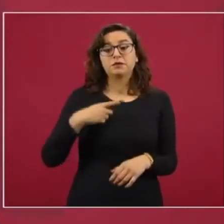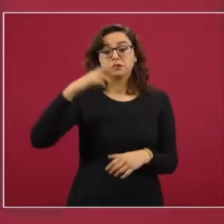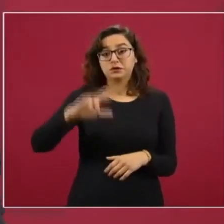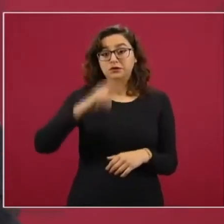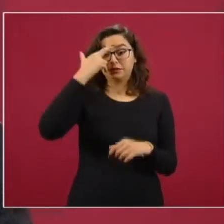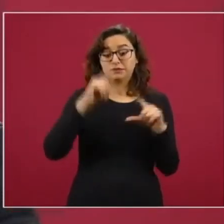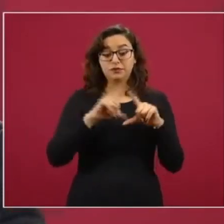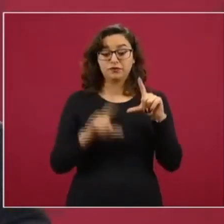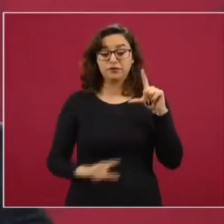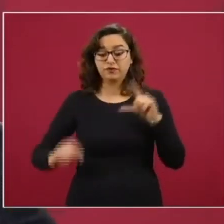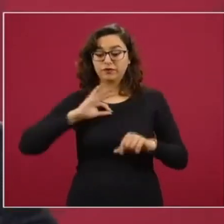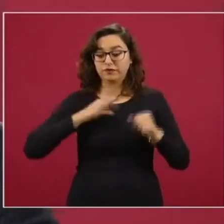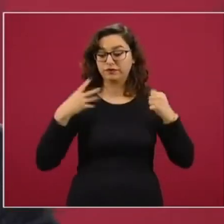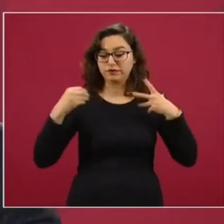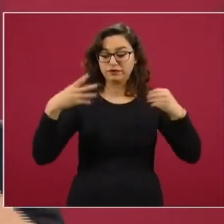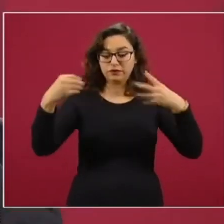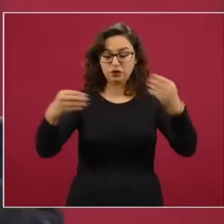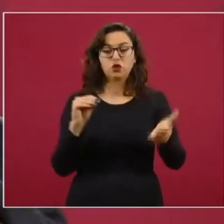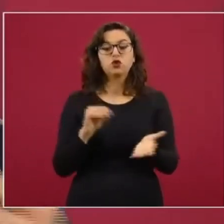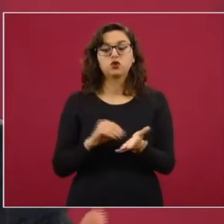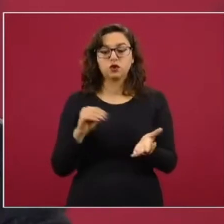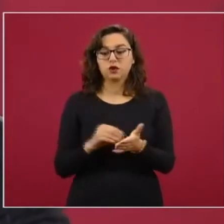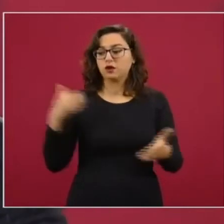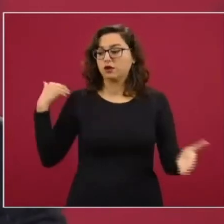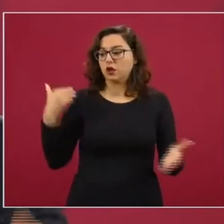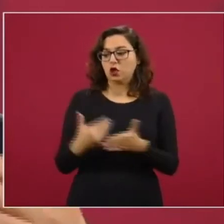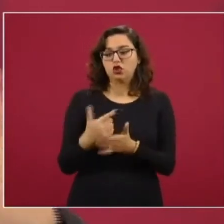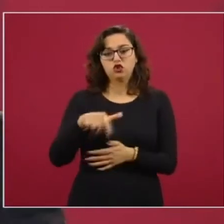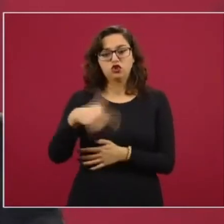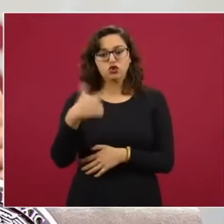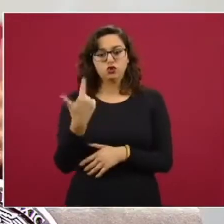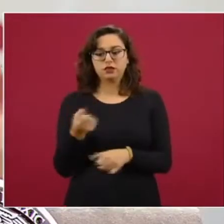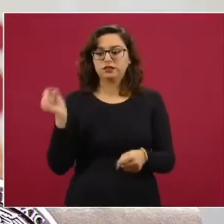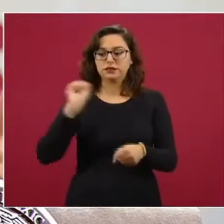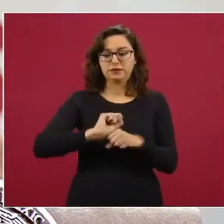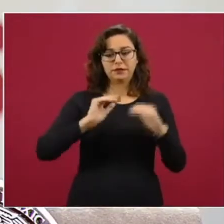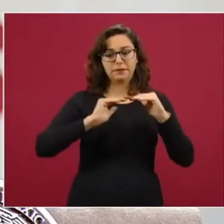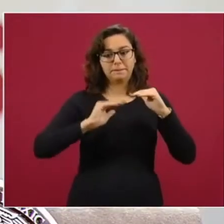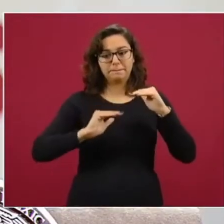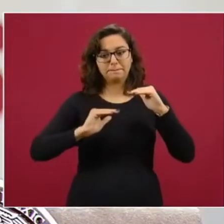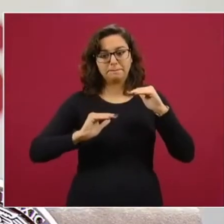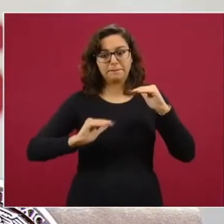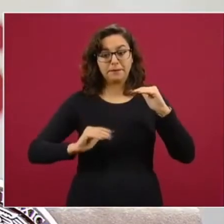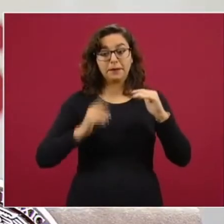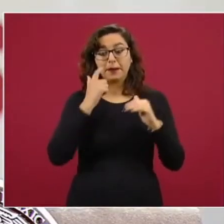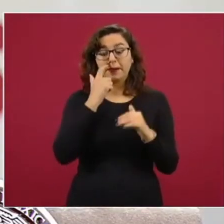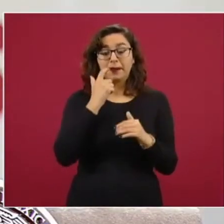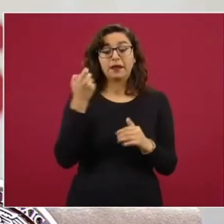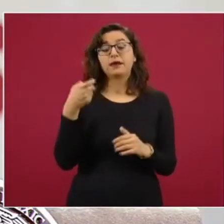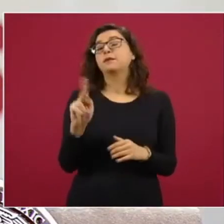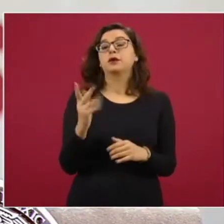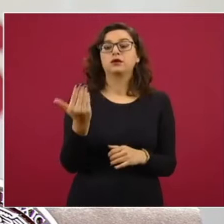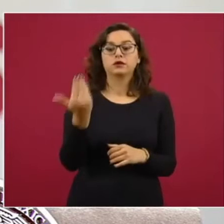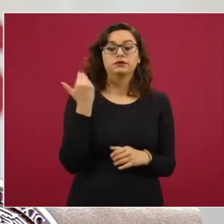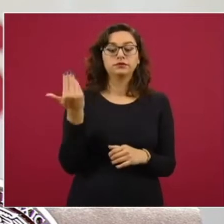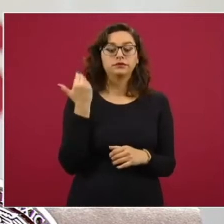ya un cúmulo de 12 semanas en reducción, pero en esta última más reciente, que de